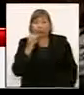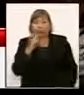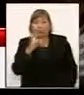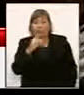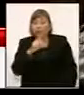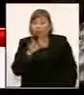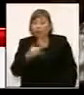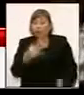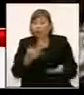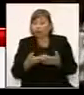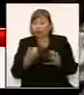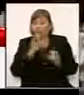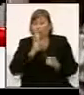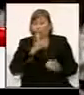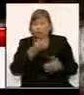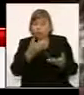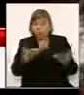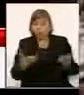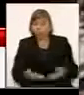que han tomado el uso de la palabra.